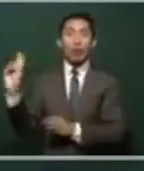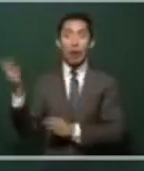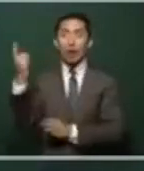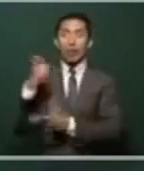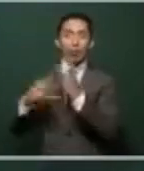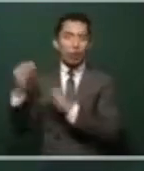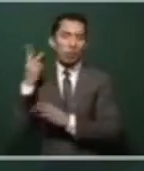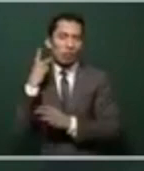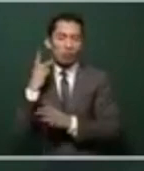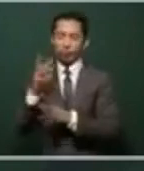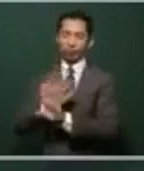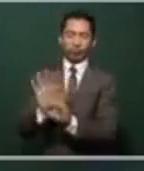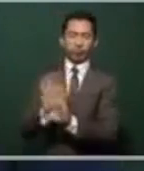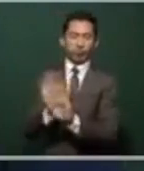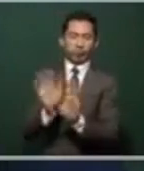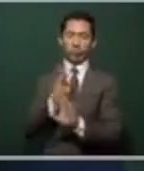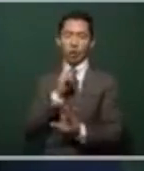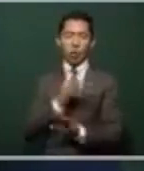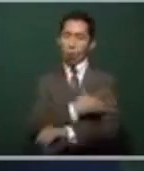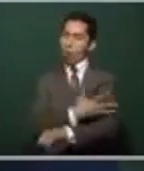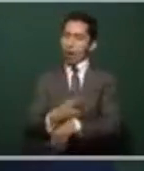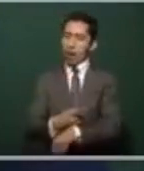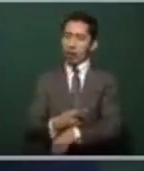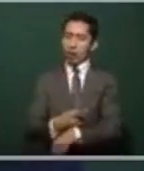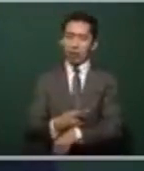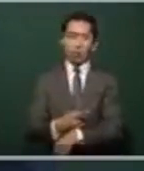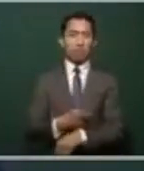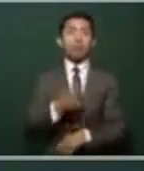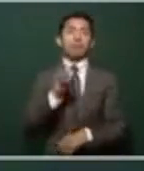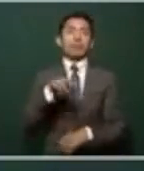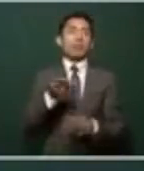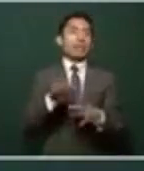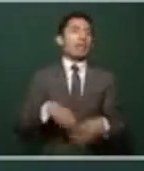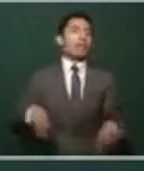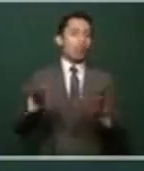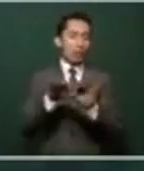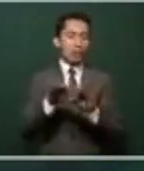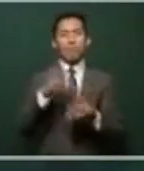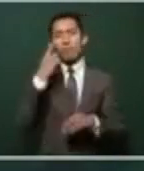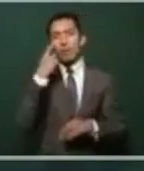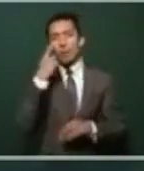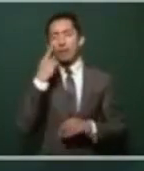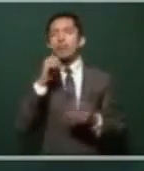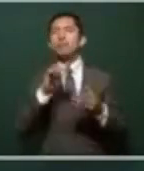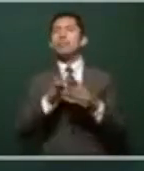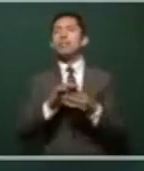en general. Y ahora es muy importante, la libertad